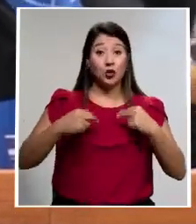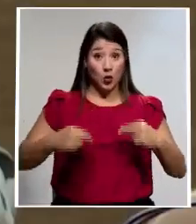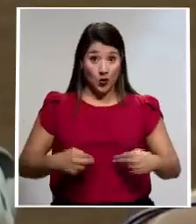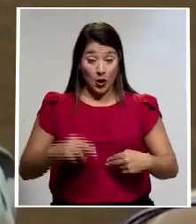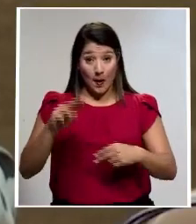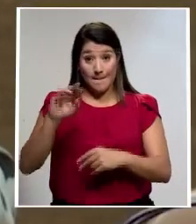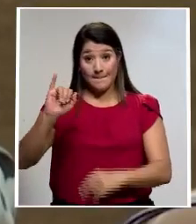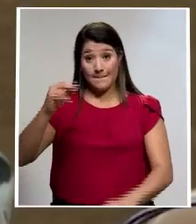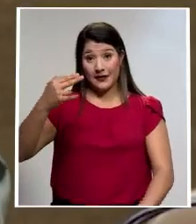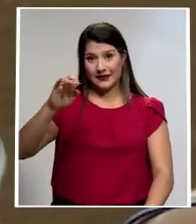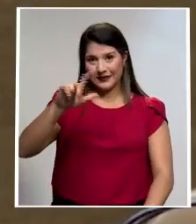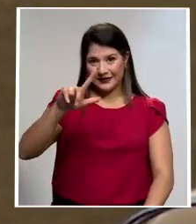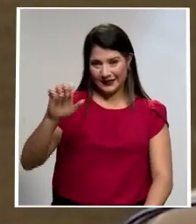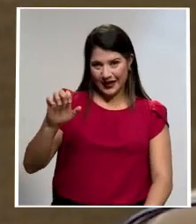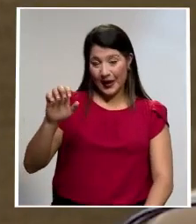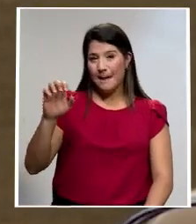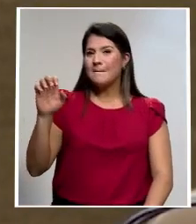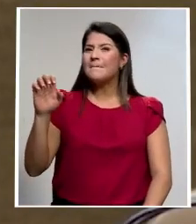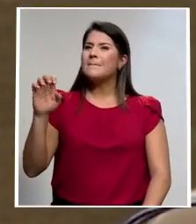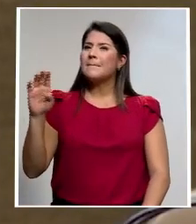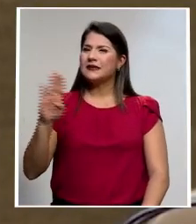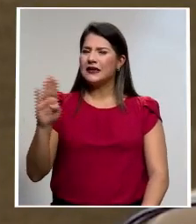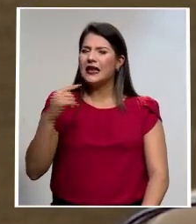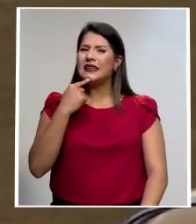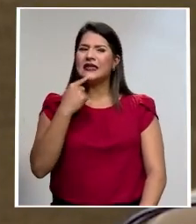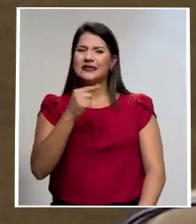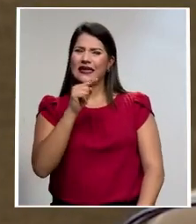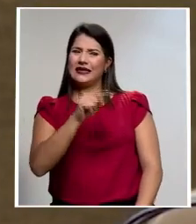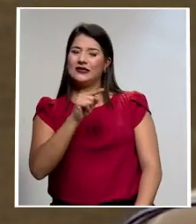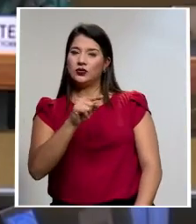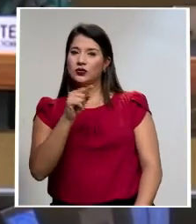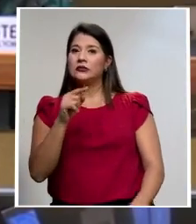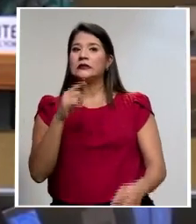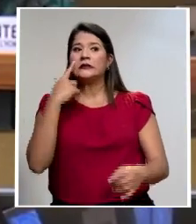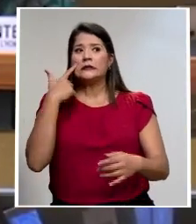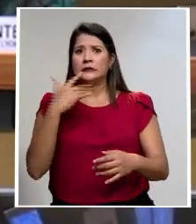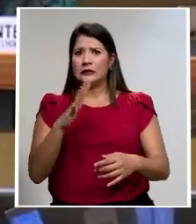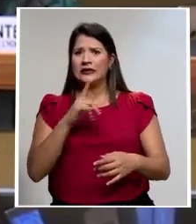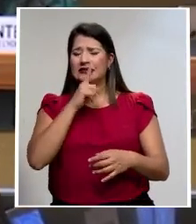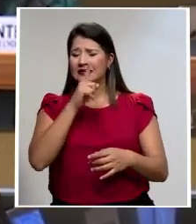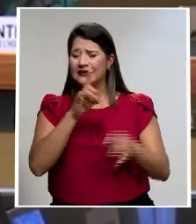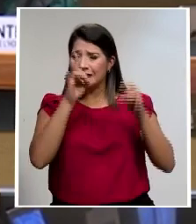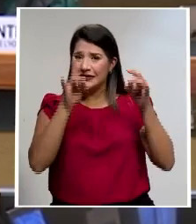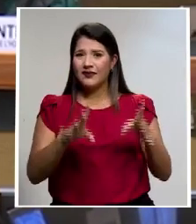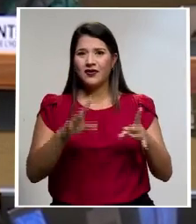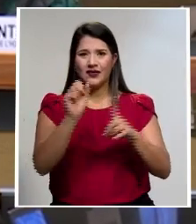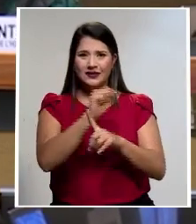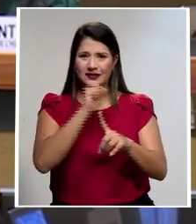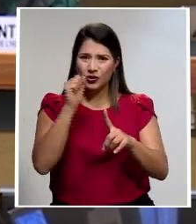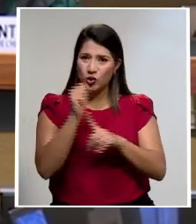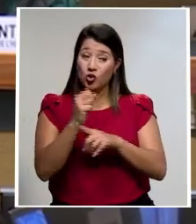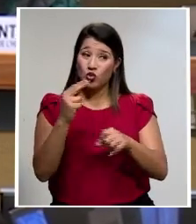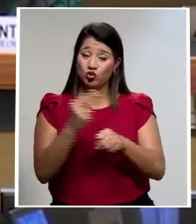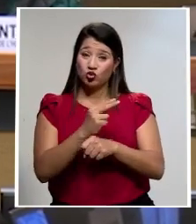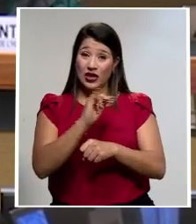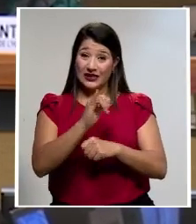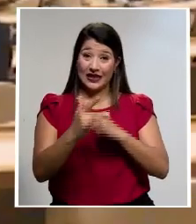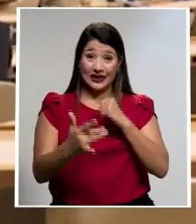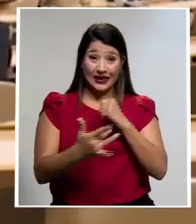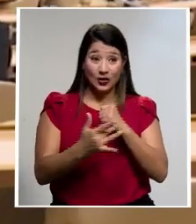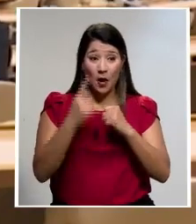Bachelet, dijo que estas revelaciones parecen confirmar los peores temores sobre la posible perversión del uso de estas tecnologías